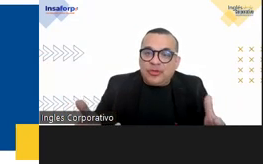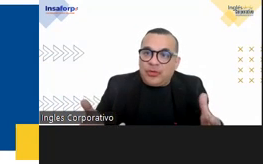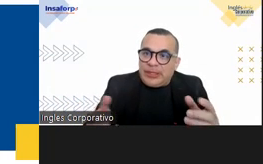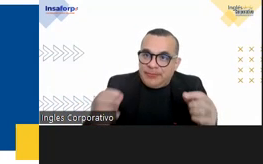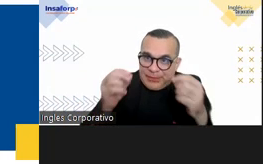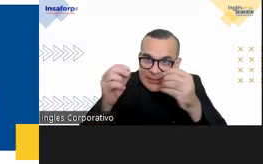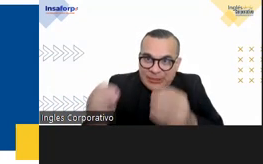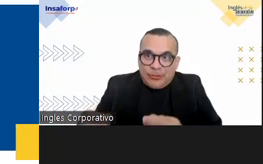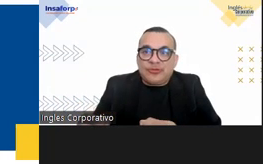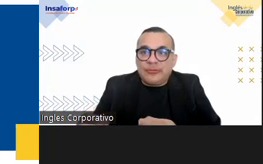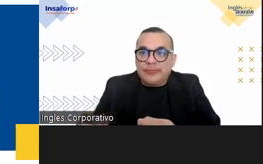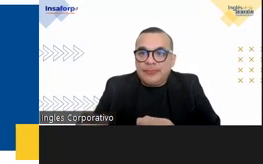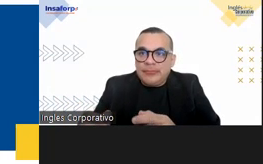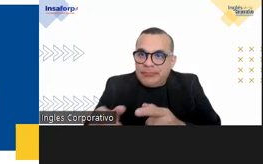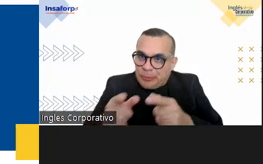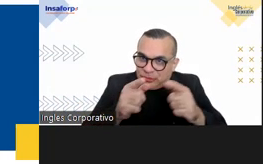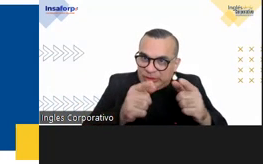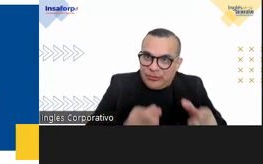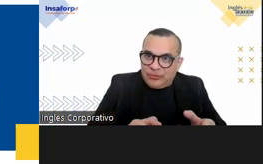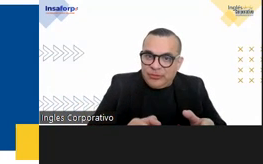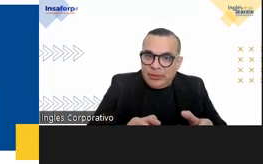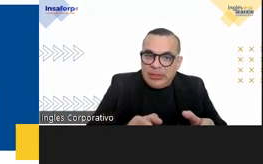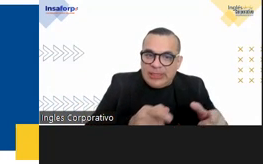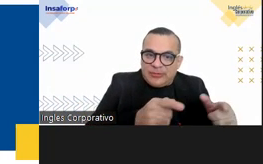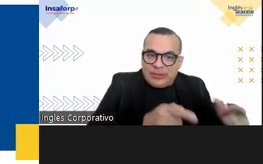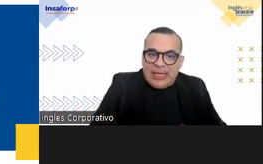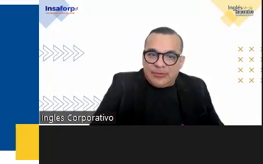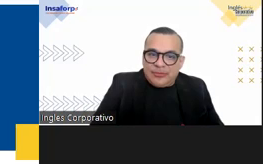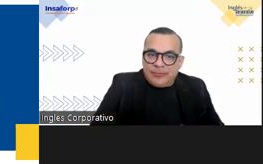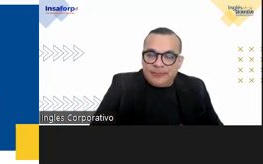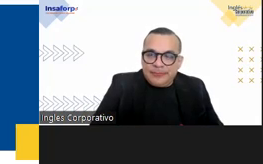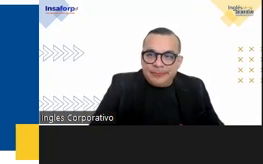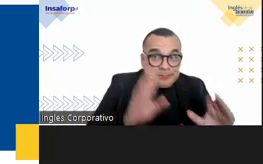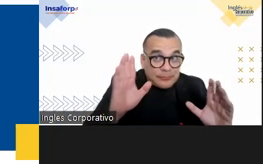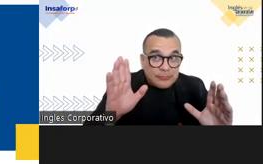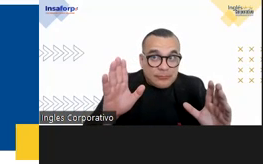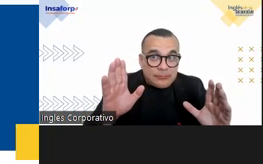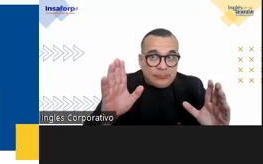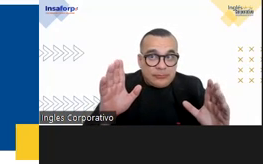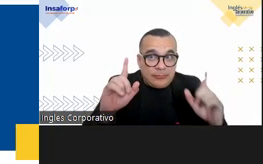tiene que basarse sobre datos, procesos y resultados.